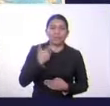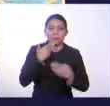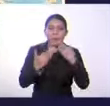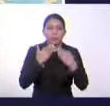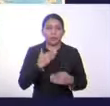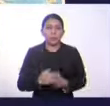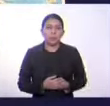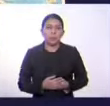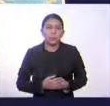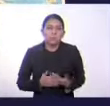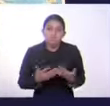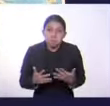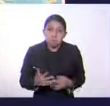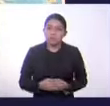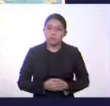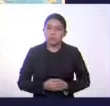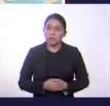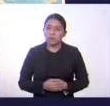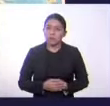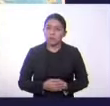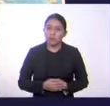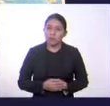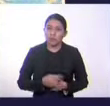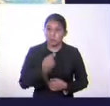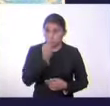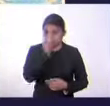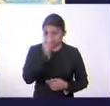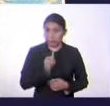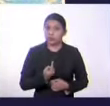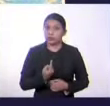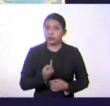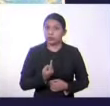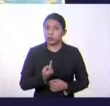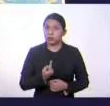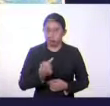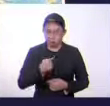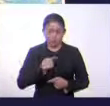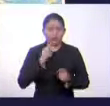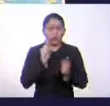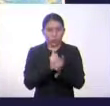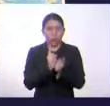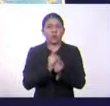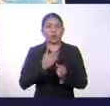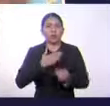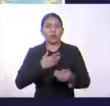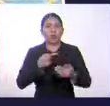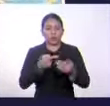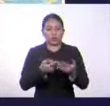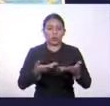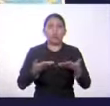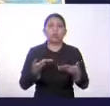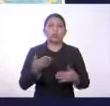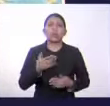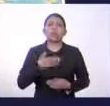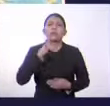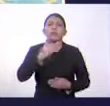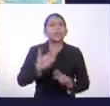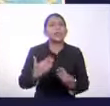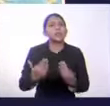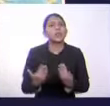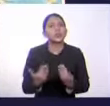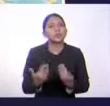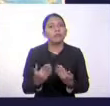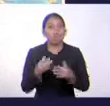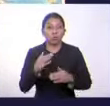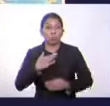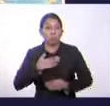mí me gustaría precisar que solo el que conoce sus derechos los exige, porque el que los desconoce no los reclama y así los